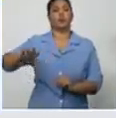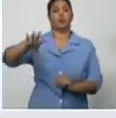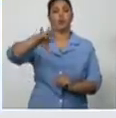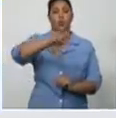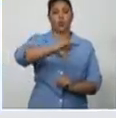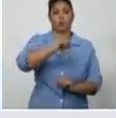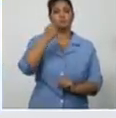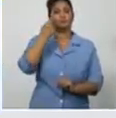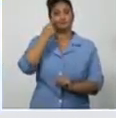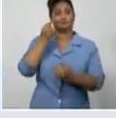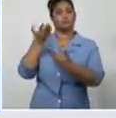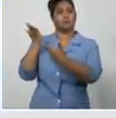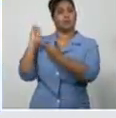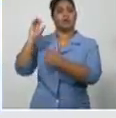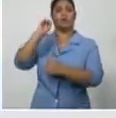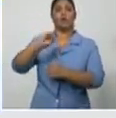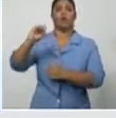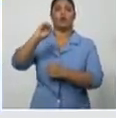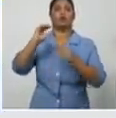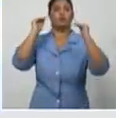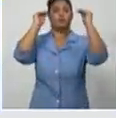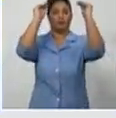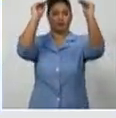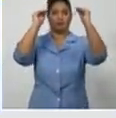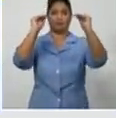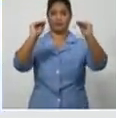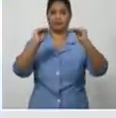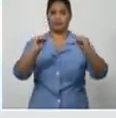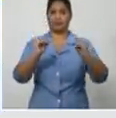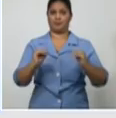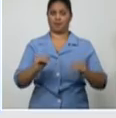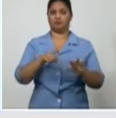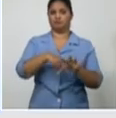incluyendo el municipio especial Isla de la Juventud.